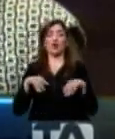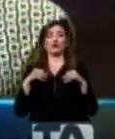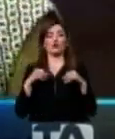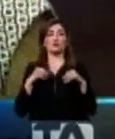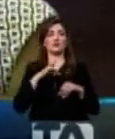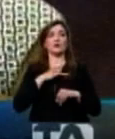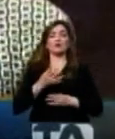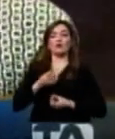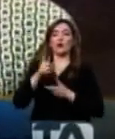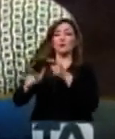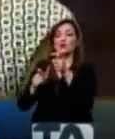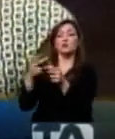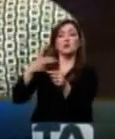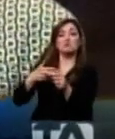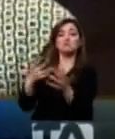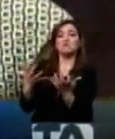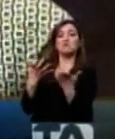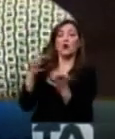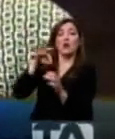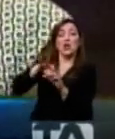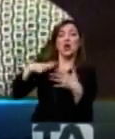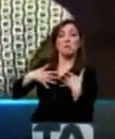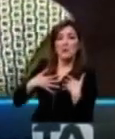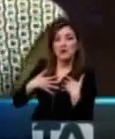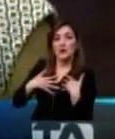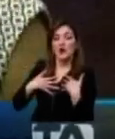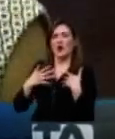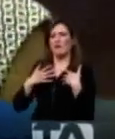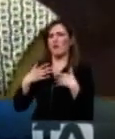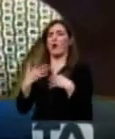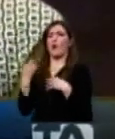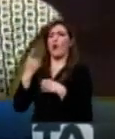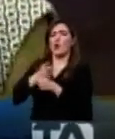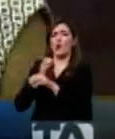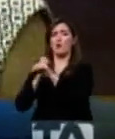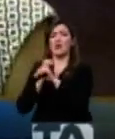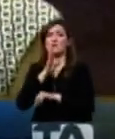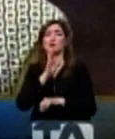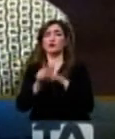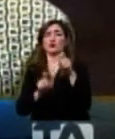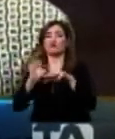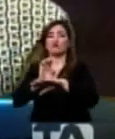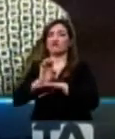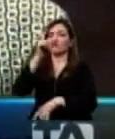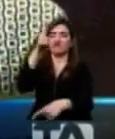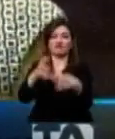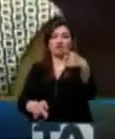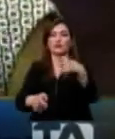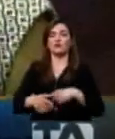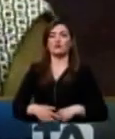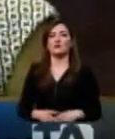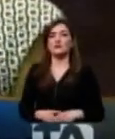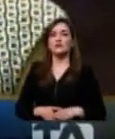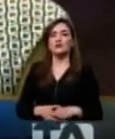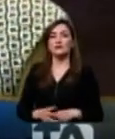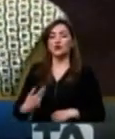todos quienes están aquí presentes cuando digo que no podemos forzar más la paciencia del pueblo ecuatoriano no nos